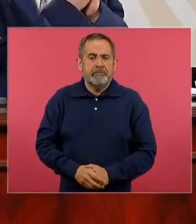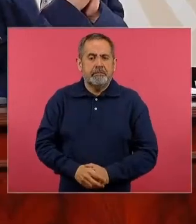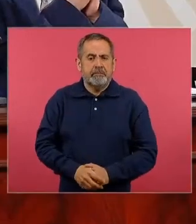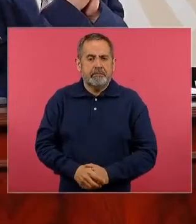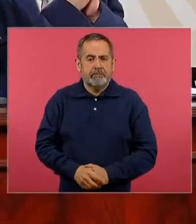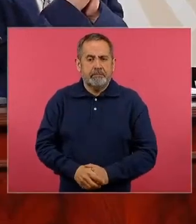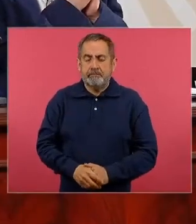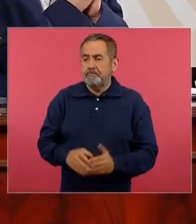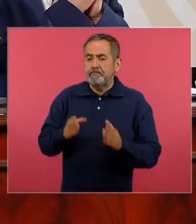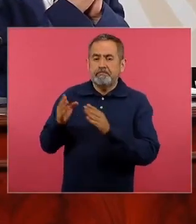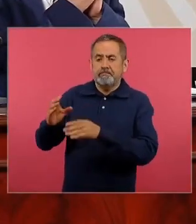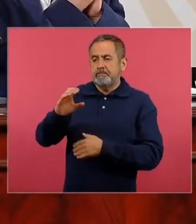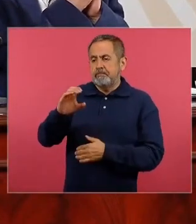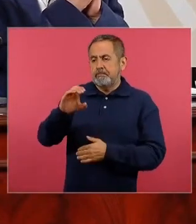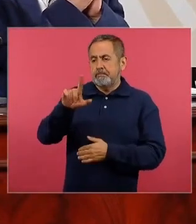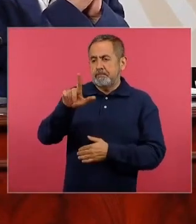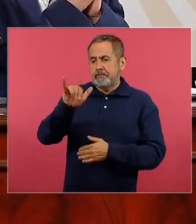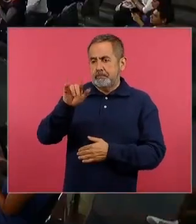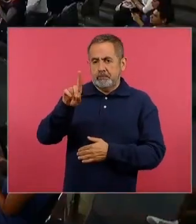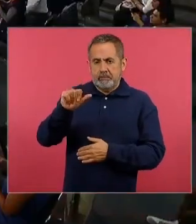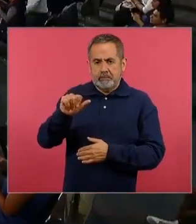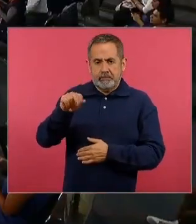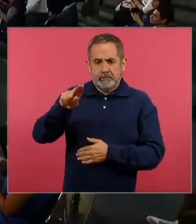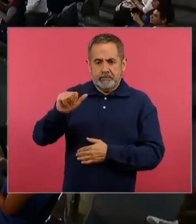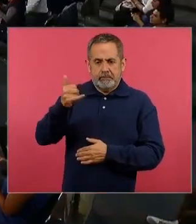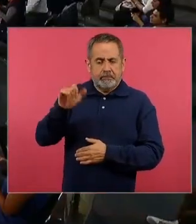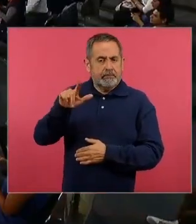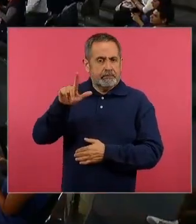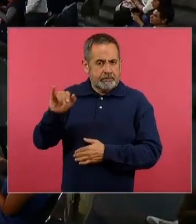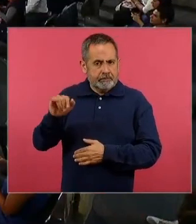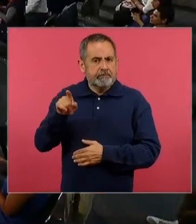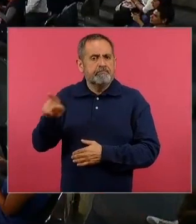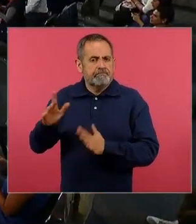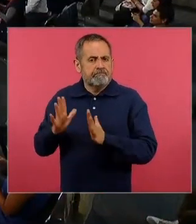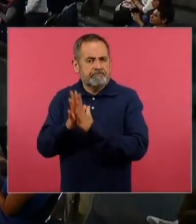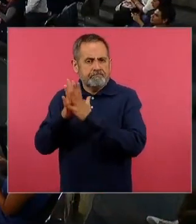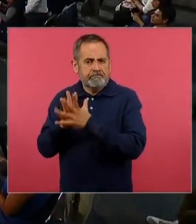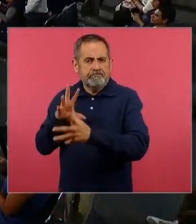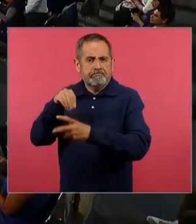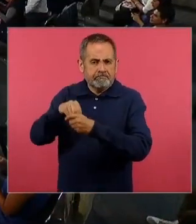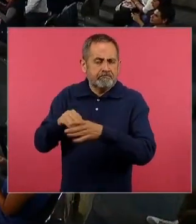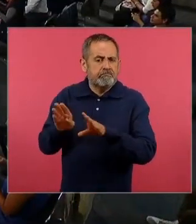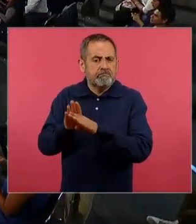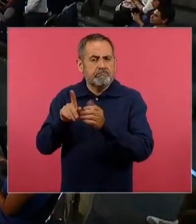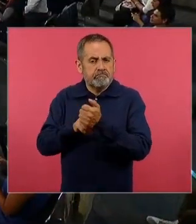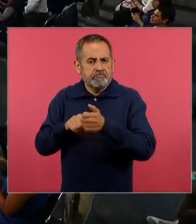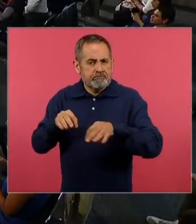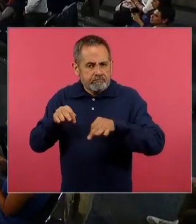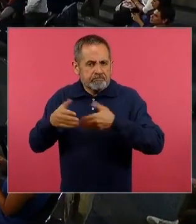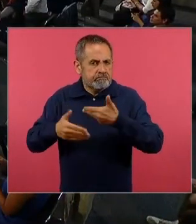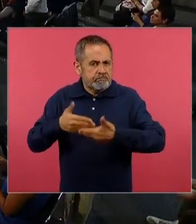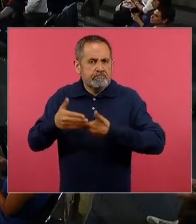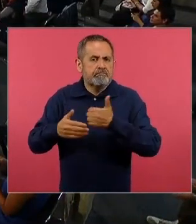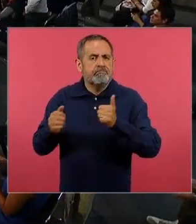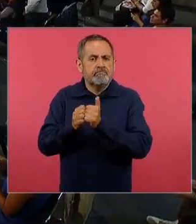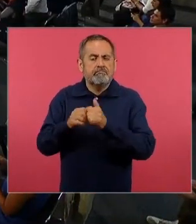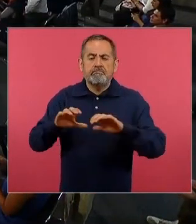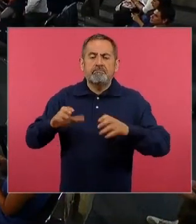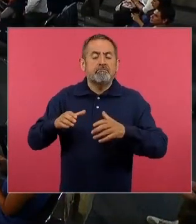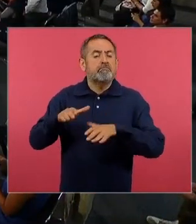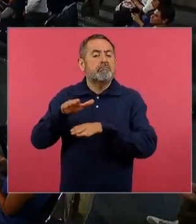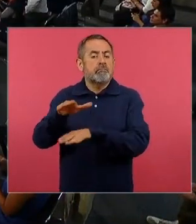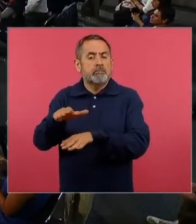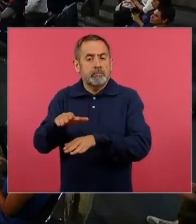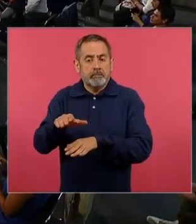La maestra Claudia Nayeli López Cambray, quien participó en la elaboración de un proyecto del campo